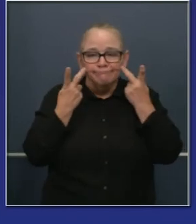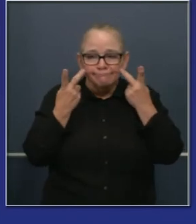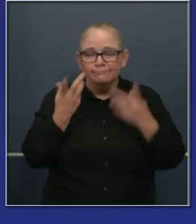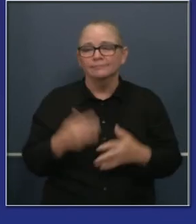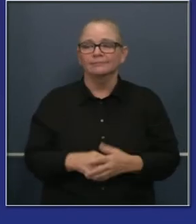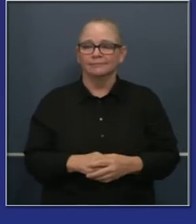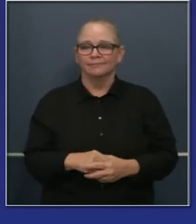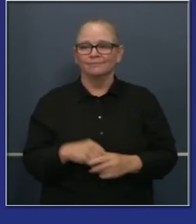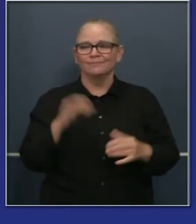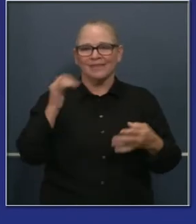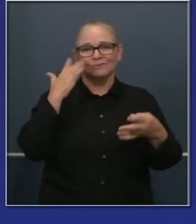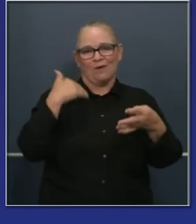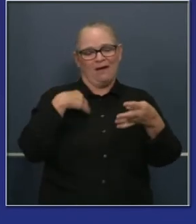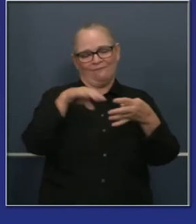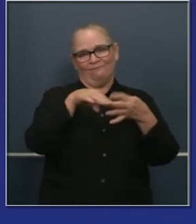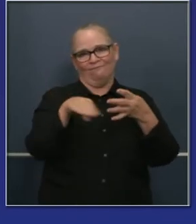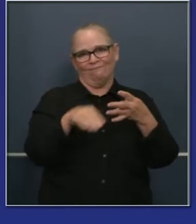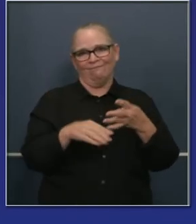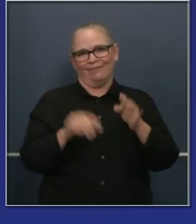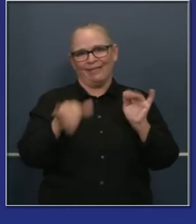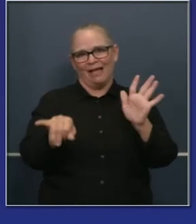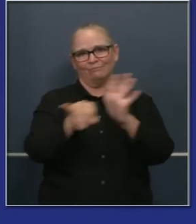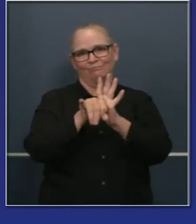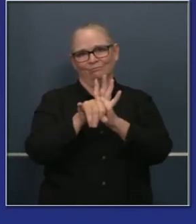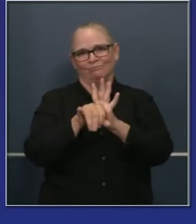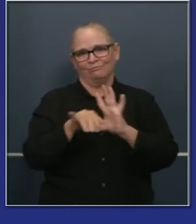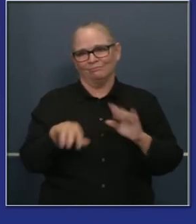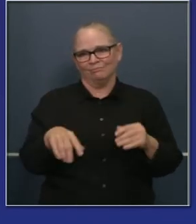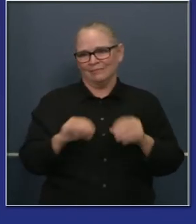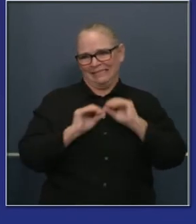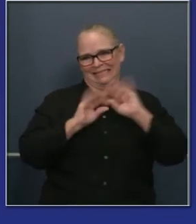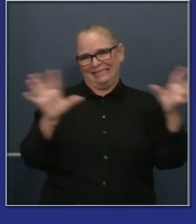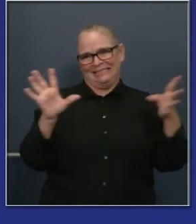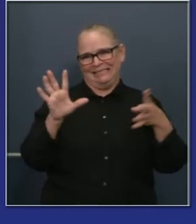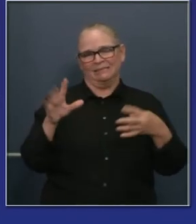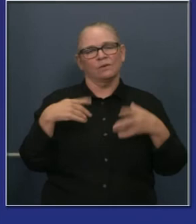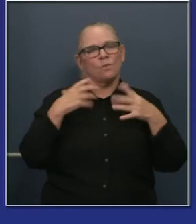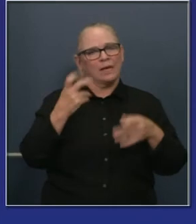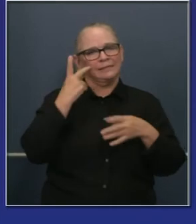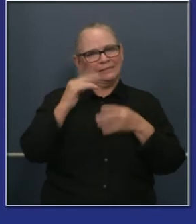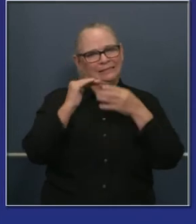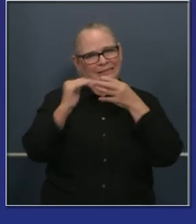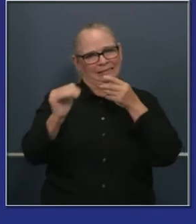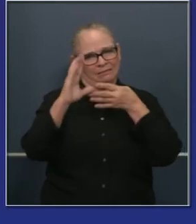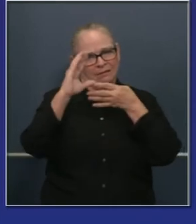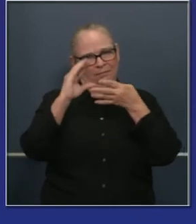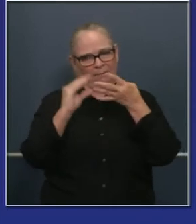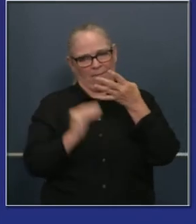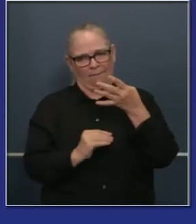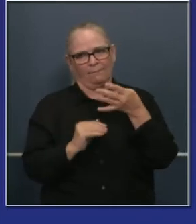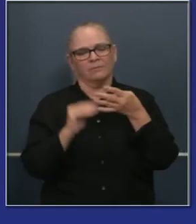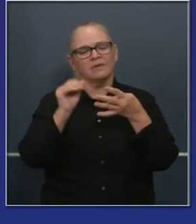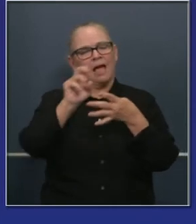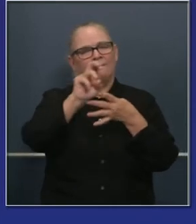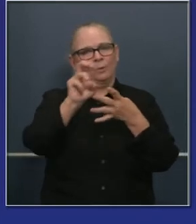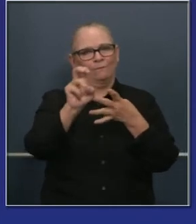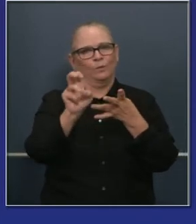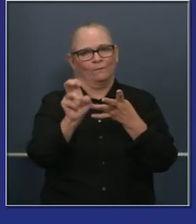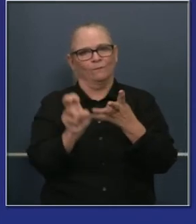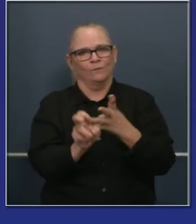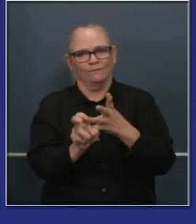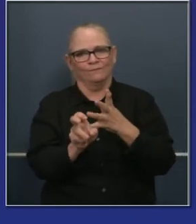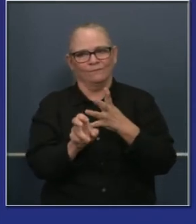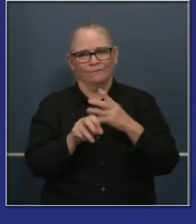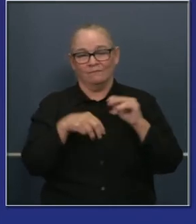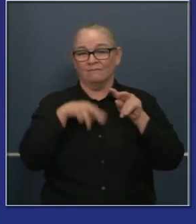semanas por eso tenemos este status de colores y tenemos áreas de espacio queremos tener áreas entre